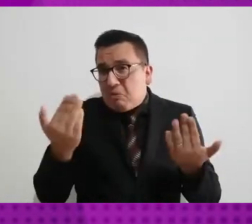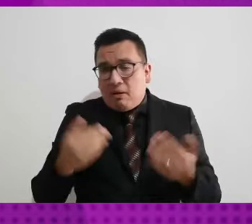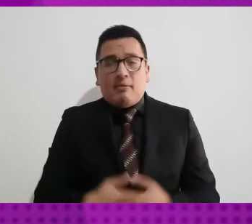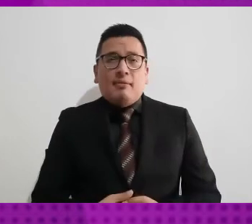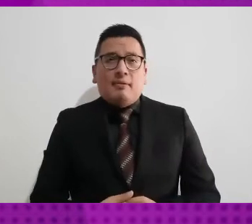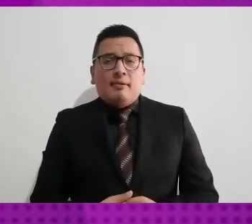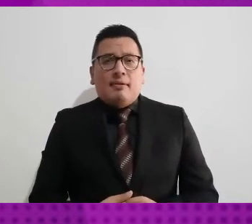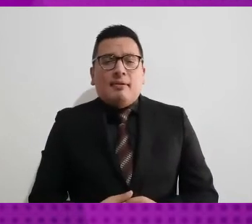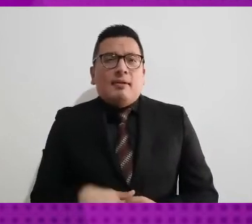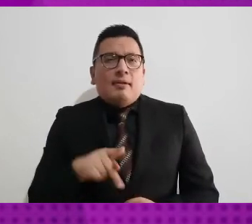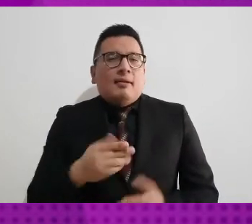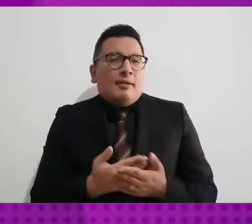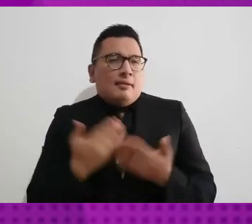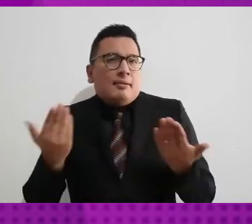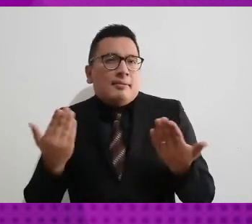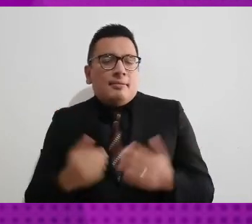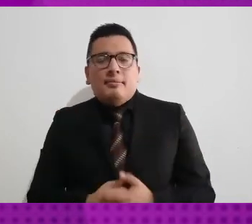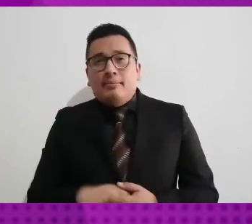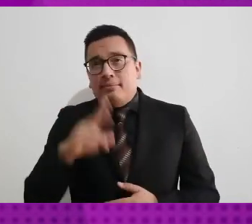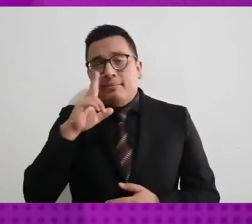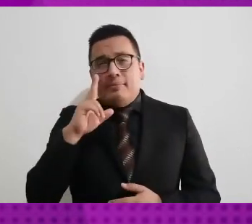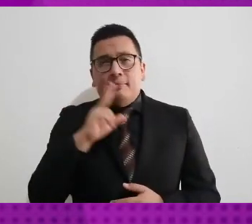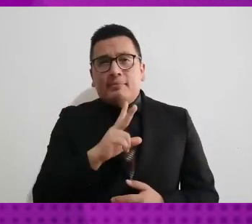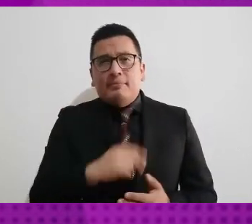y bueno, que ha traído